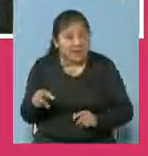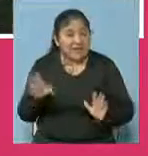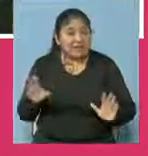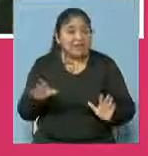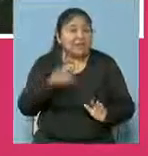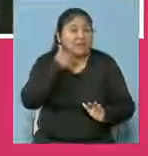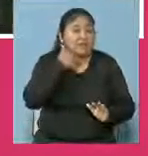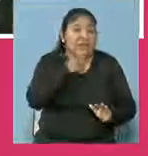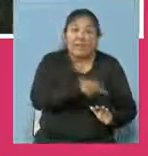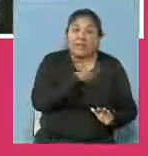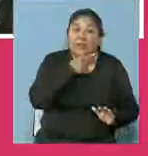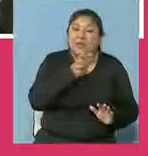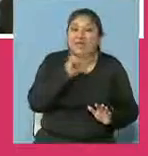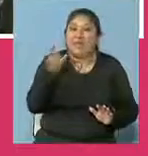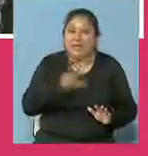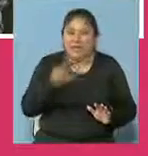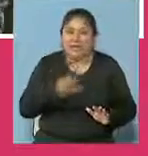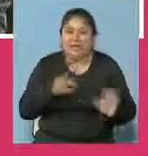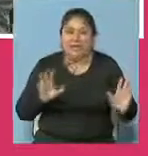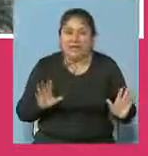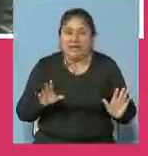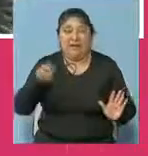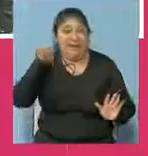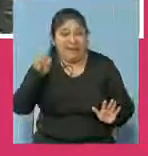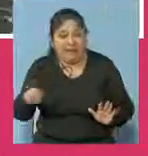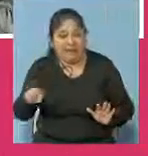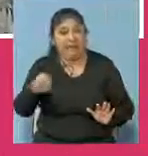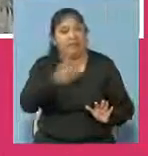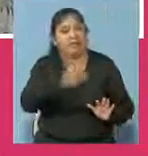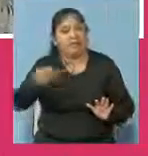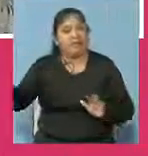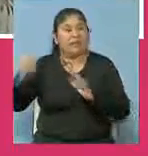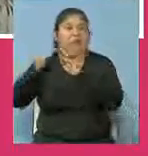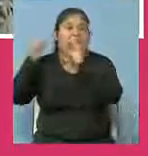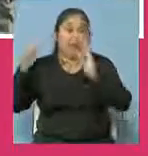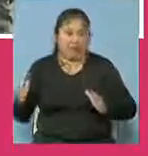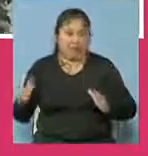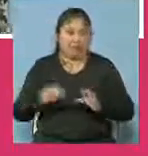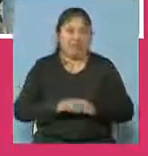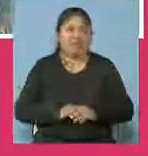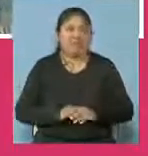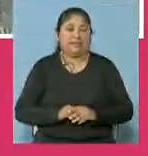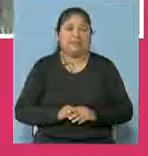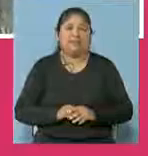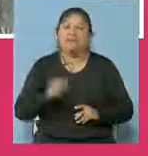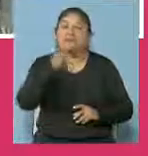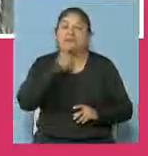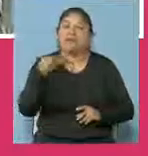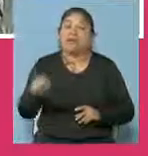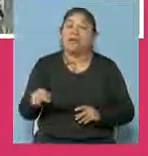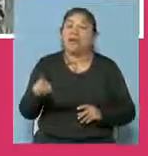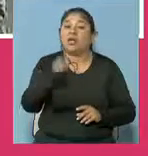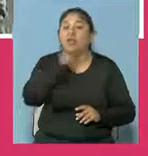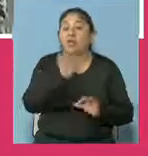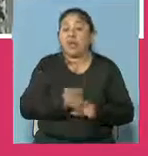esto no sucedió así, ya que fue trasladado después a su domicilio y en este caso no se